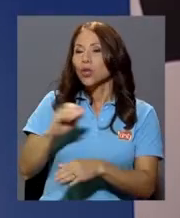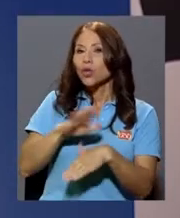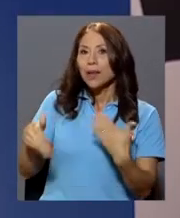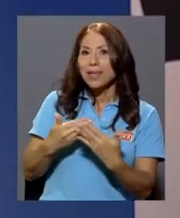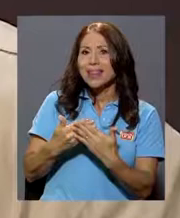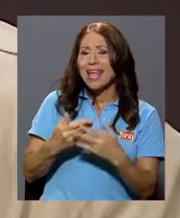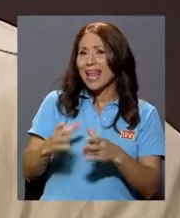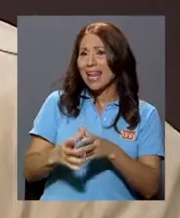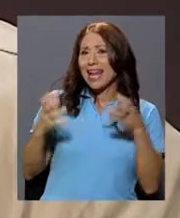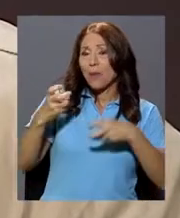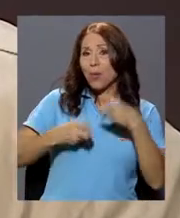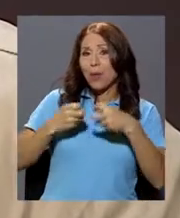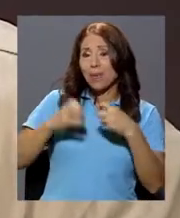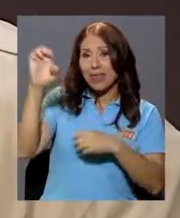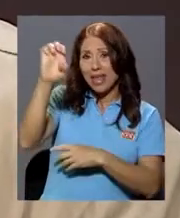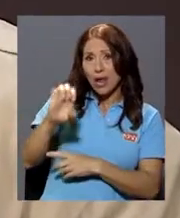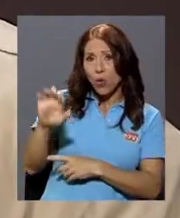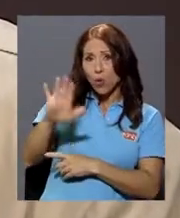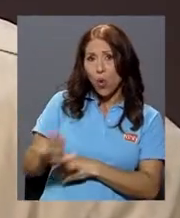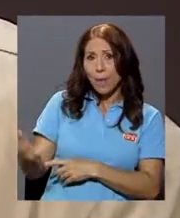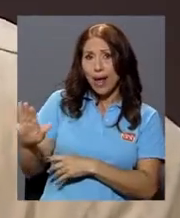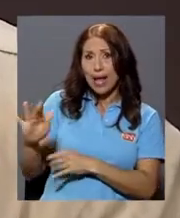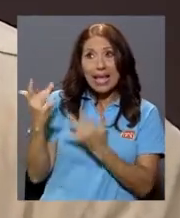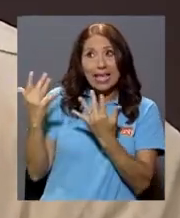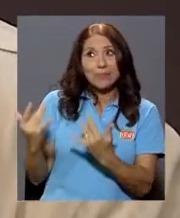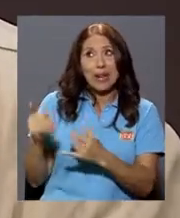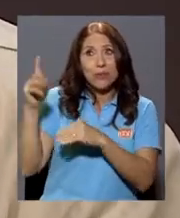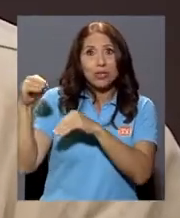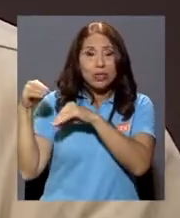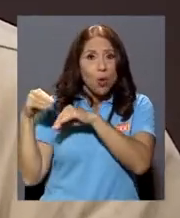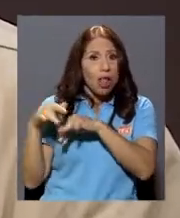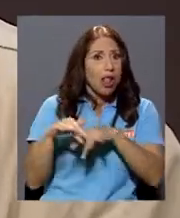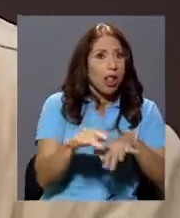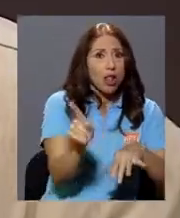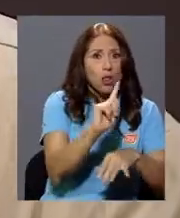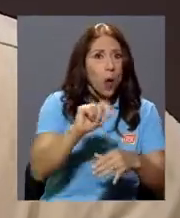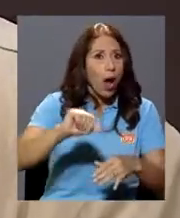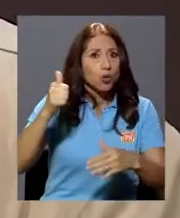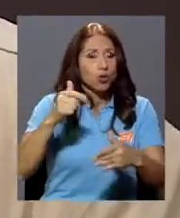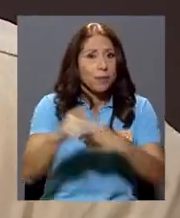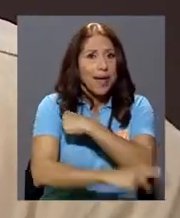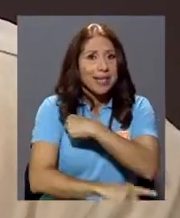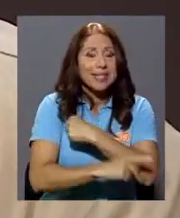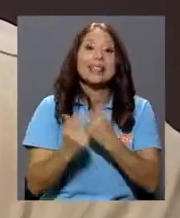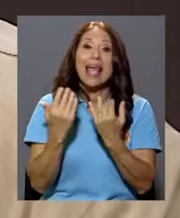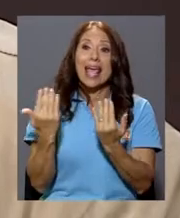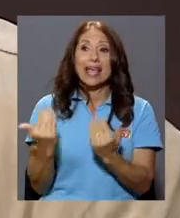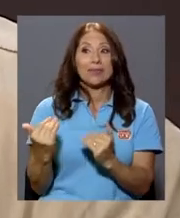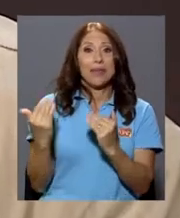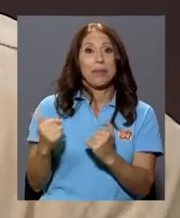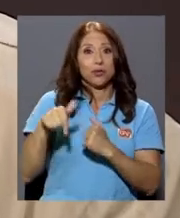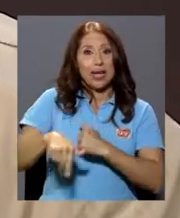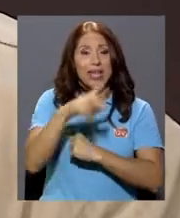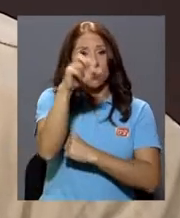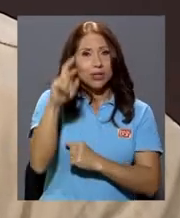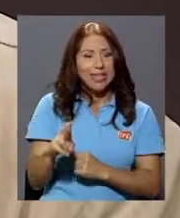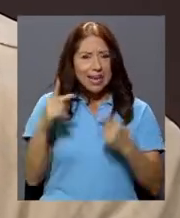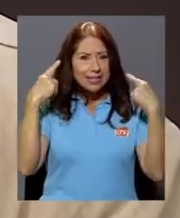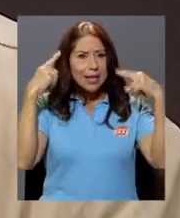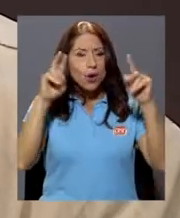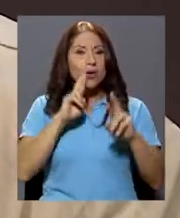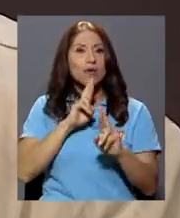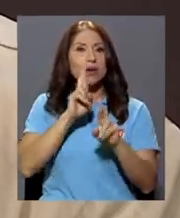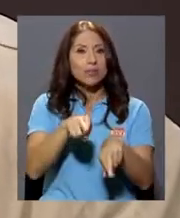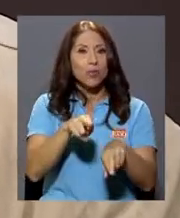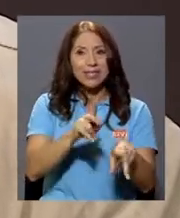Europa, y esperemos que eso no llegue a otros países, ¿no? Esperemos que aquí en Costa Rica se logre mantener ahí una respuesta